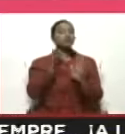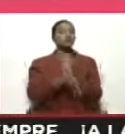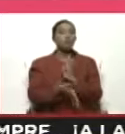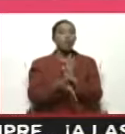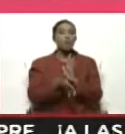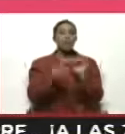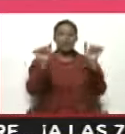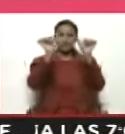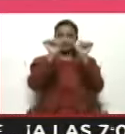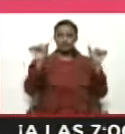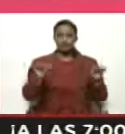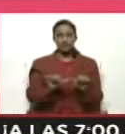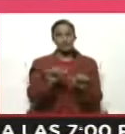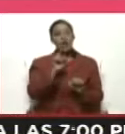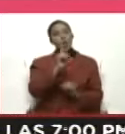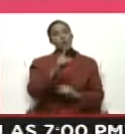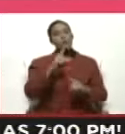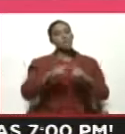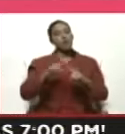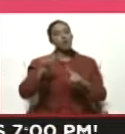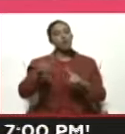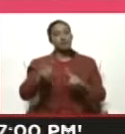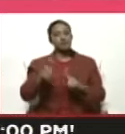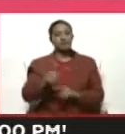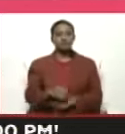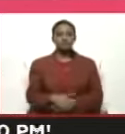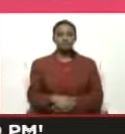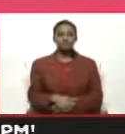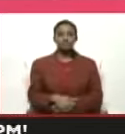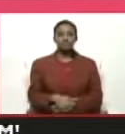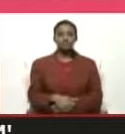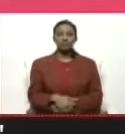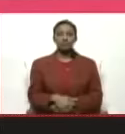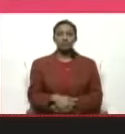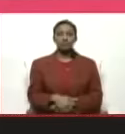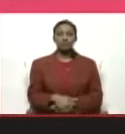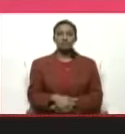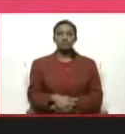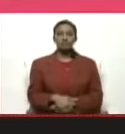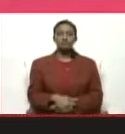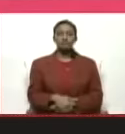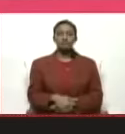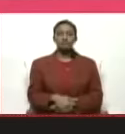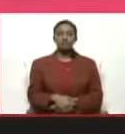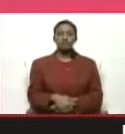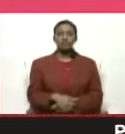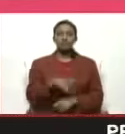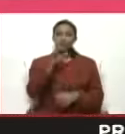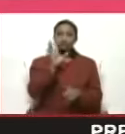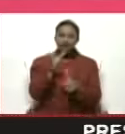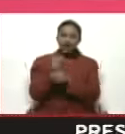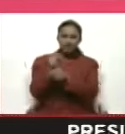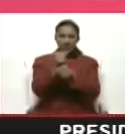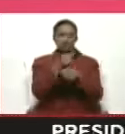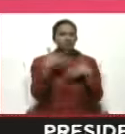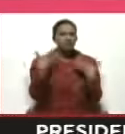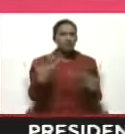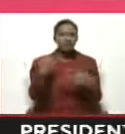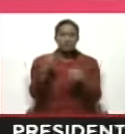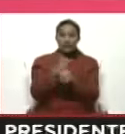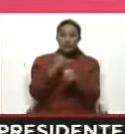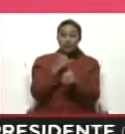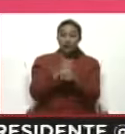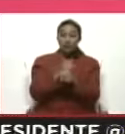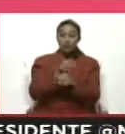vamos trabajando y alcanza todos los rincones de nuestro país. Una